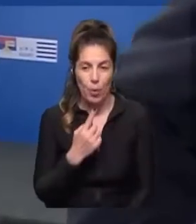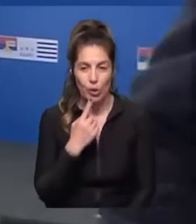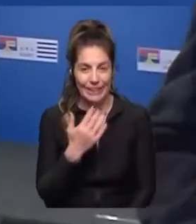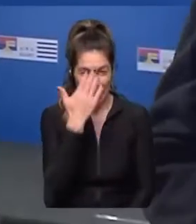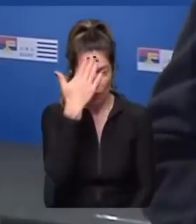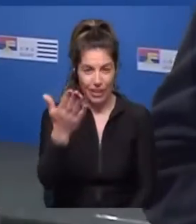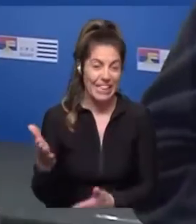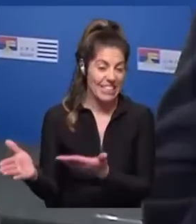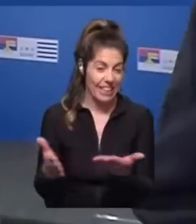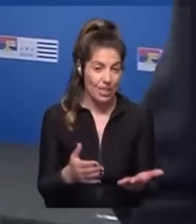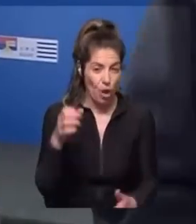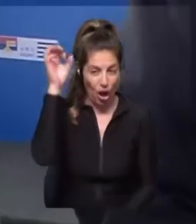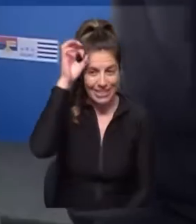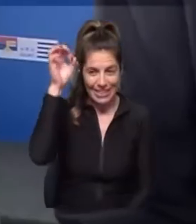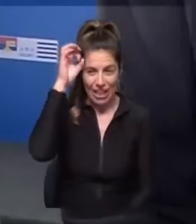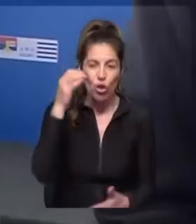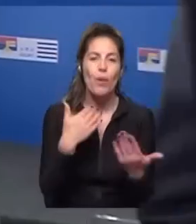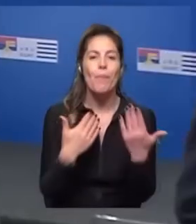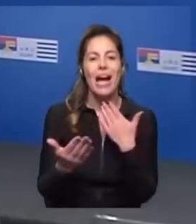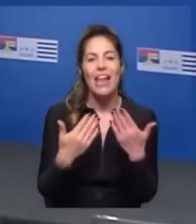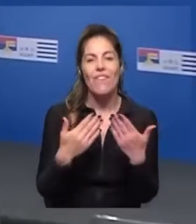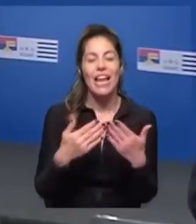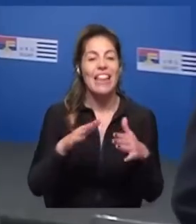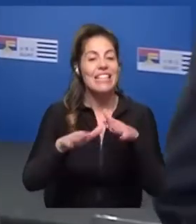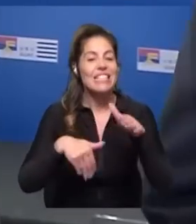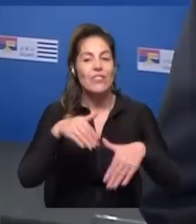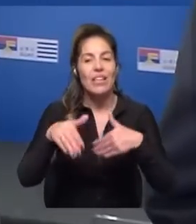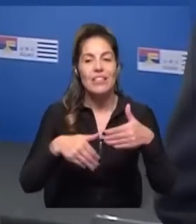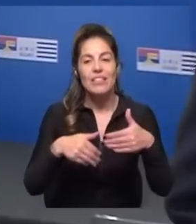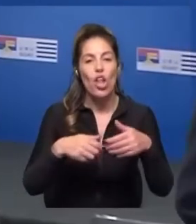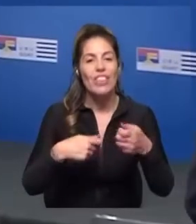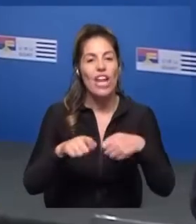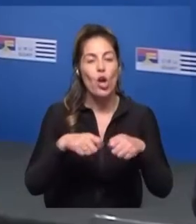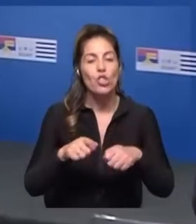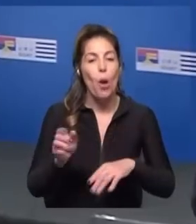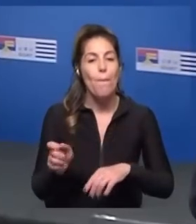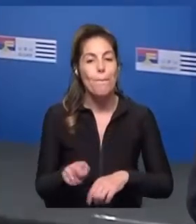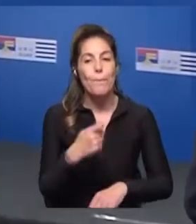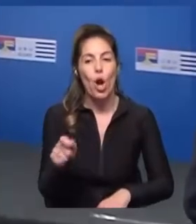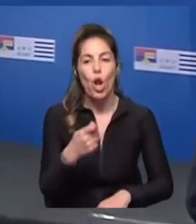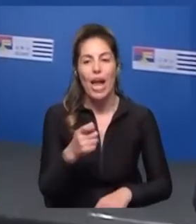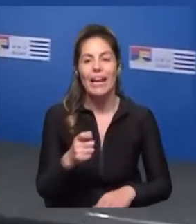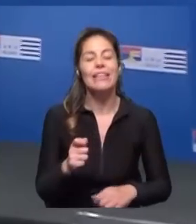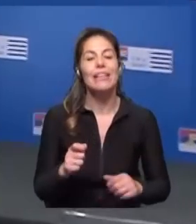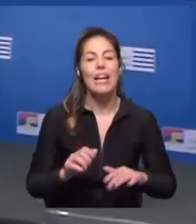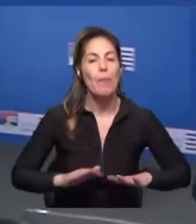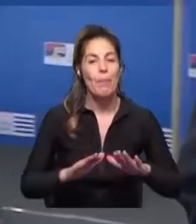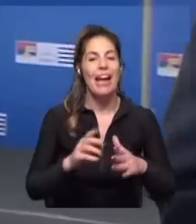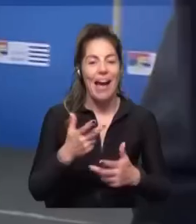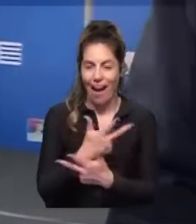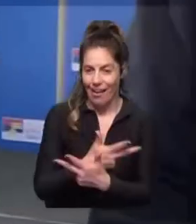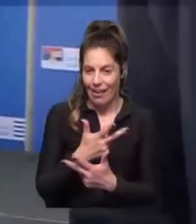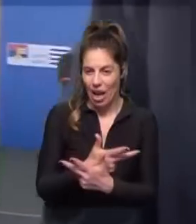se recibe senadores para hablar sobre la licitación de este negocio del Portland que prepara ancap estamos en contacto con el senador